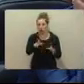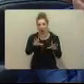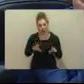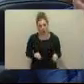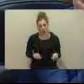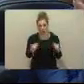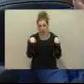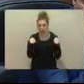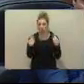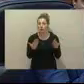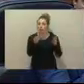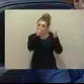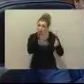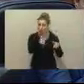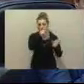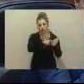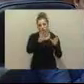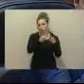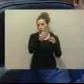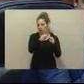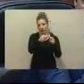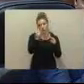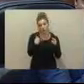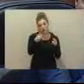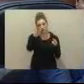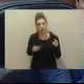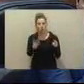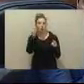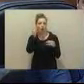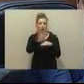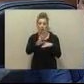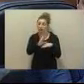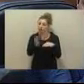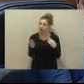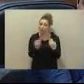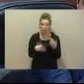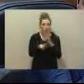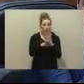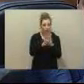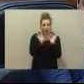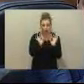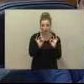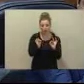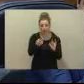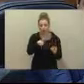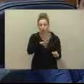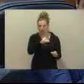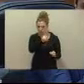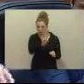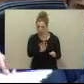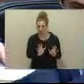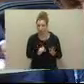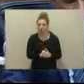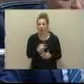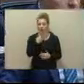usted pertenece al mismo partido político que ella y, por lo tanto, es una continuidad en la misma. Entiendo la difícil herencia, de eso sabemos nosotros bastante también.